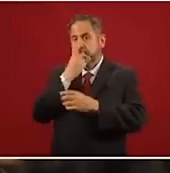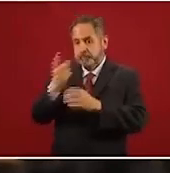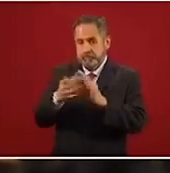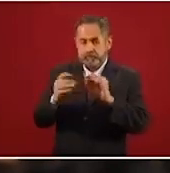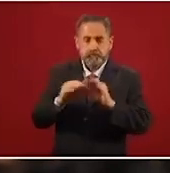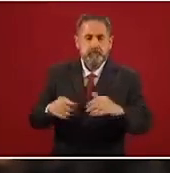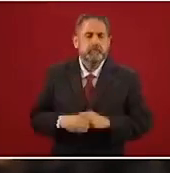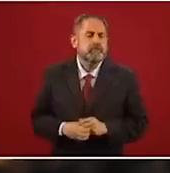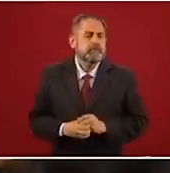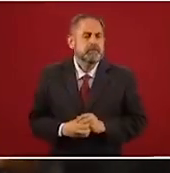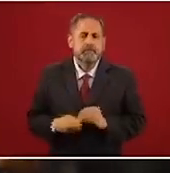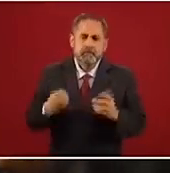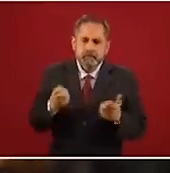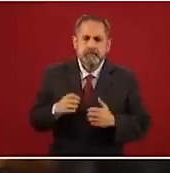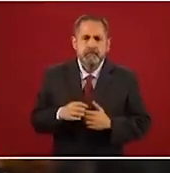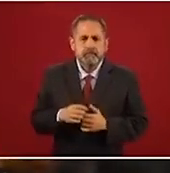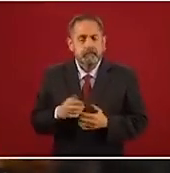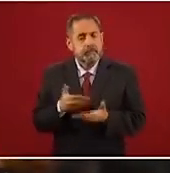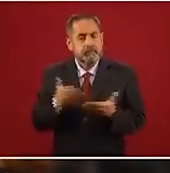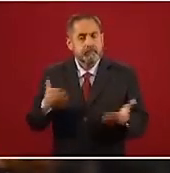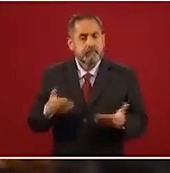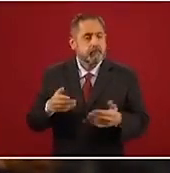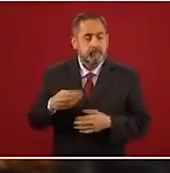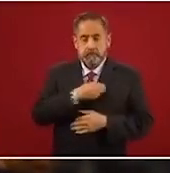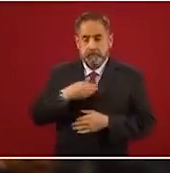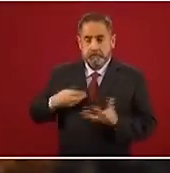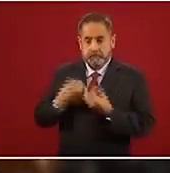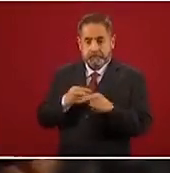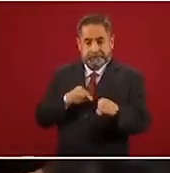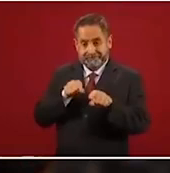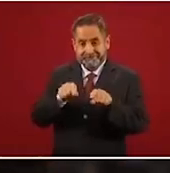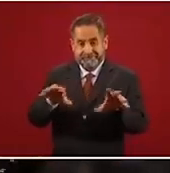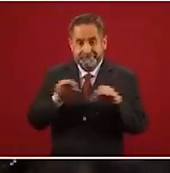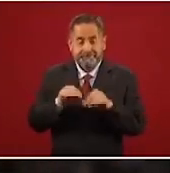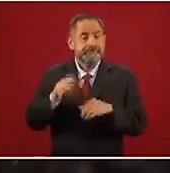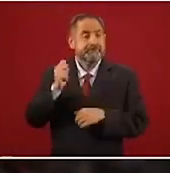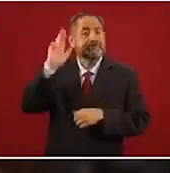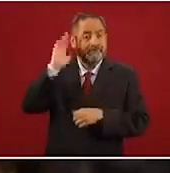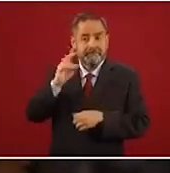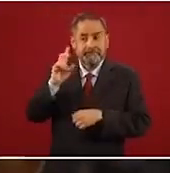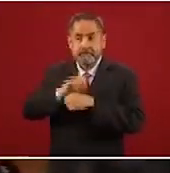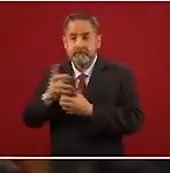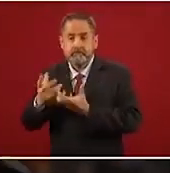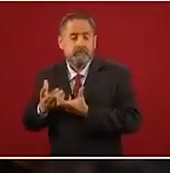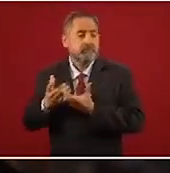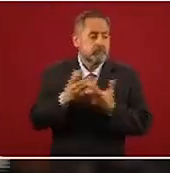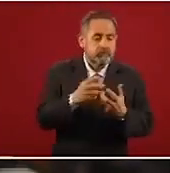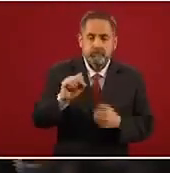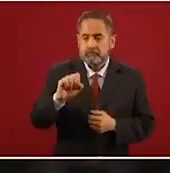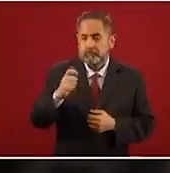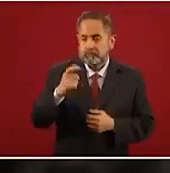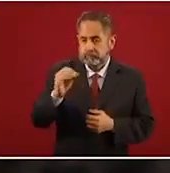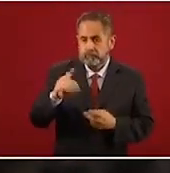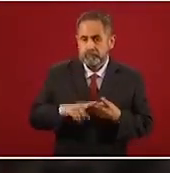aquí. Entonces, pues ahora integrantes de la brigada reportan que en esa ocasión acudieron los equipos de SEGOV, de